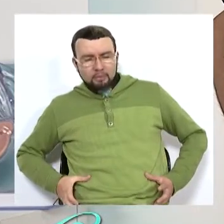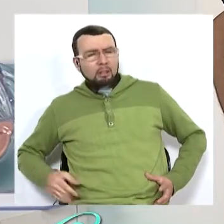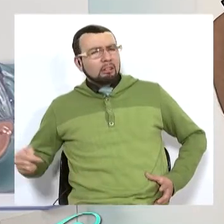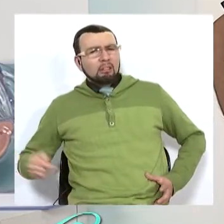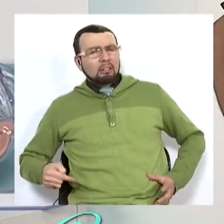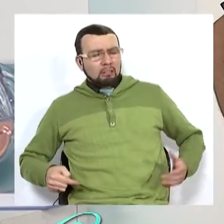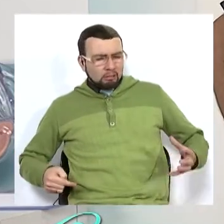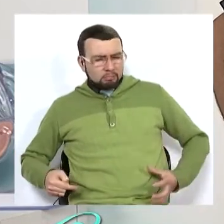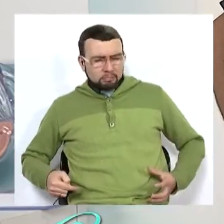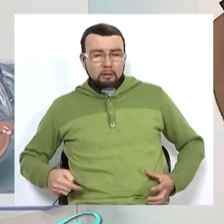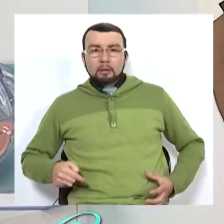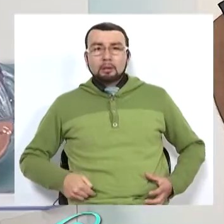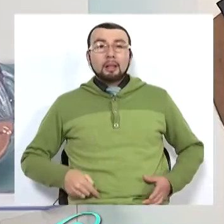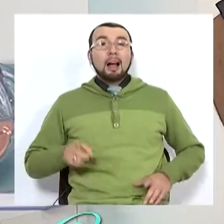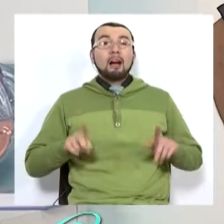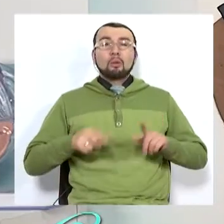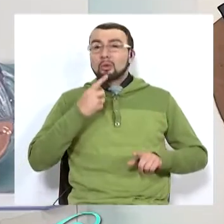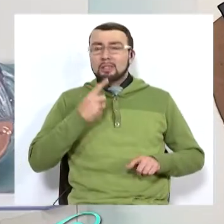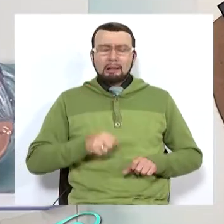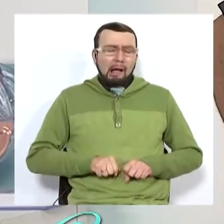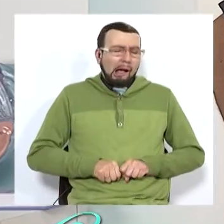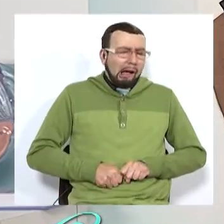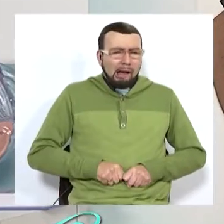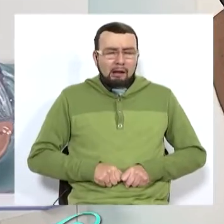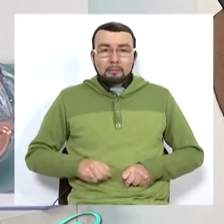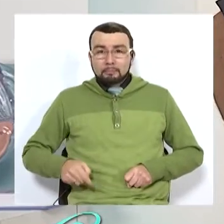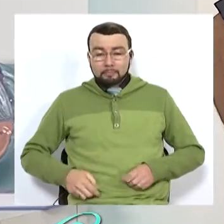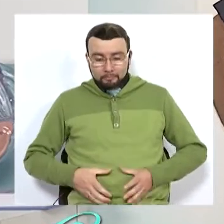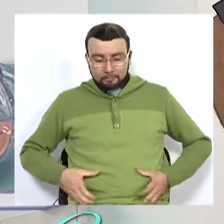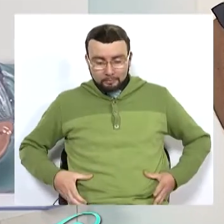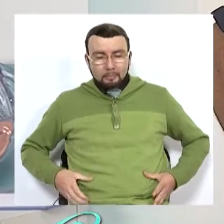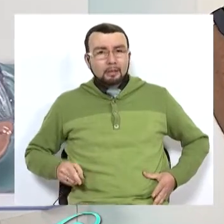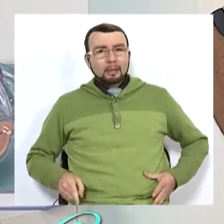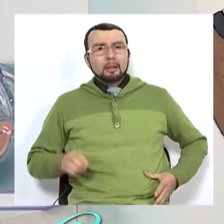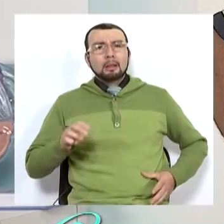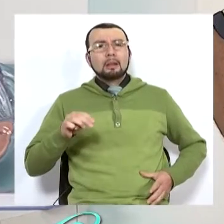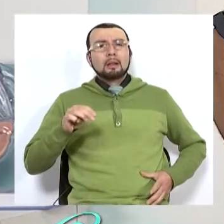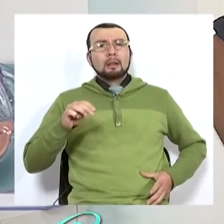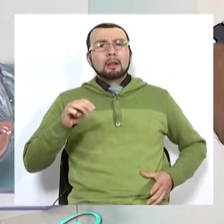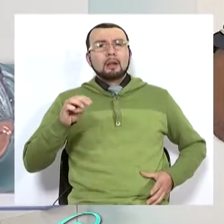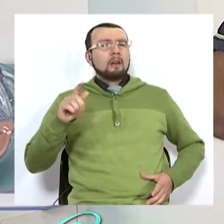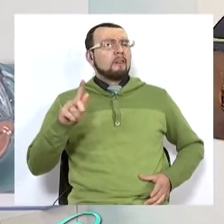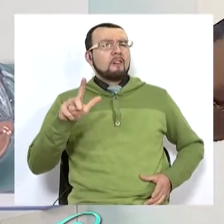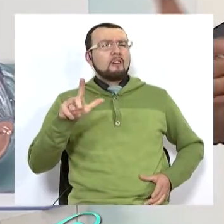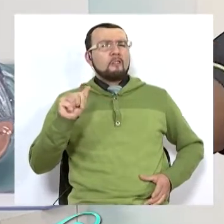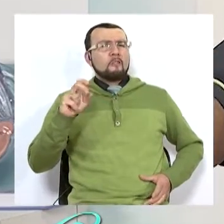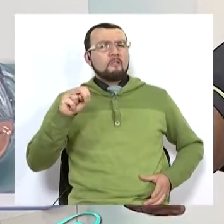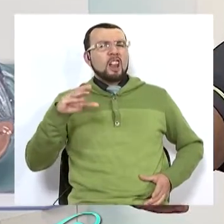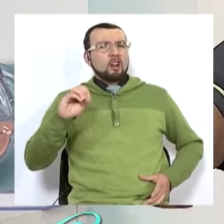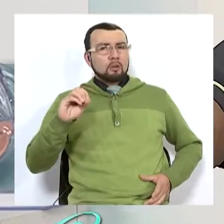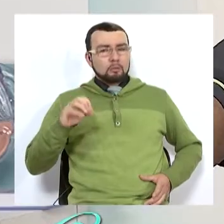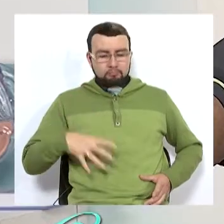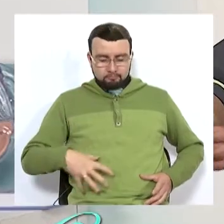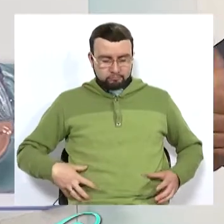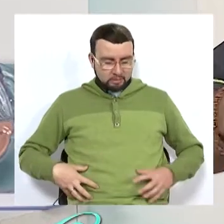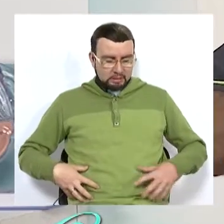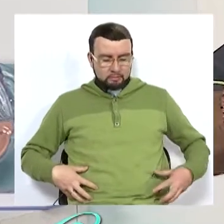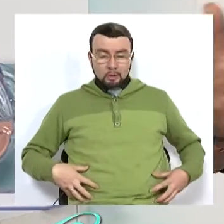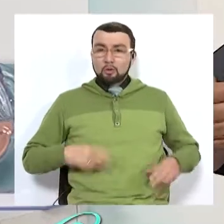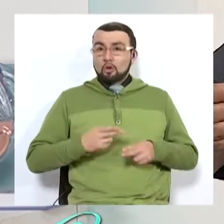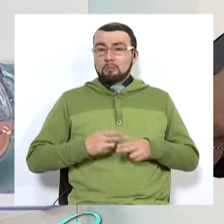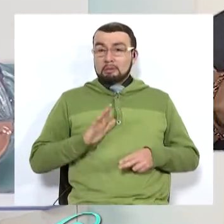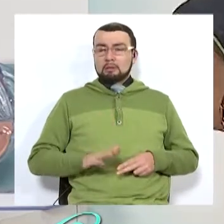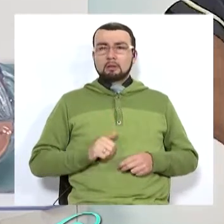el marco cólico o los flancos. En ese flanco, además ahora se nos complica el tema si